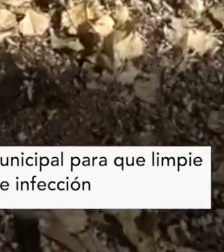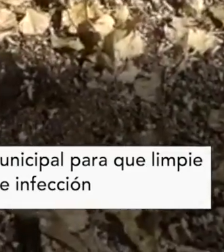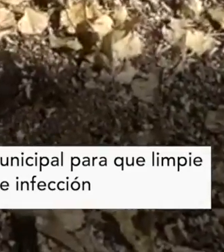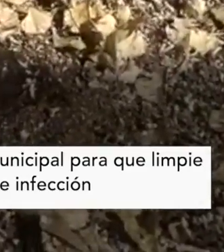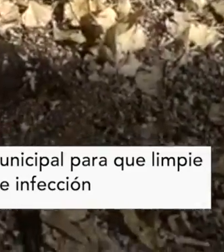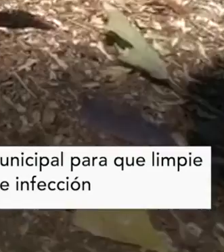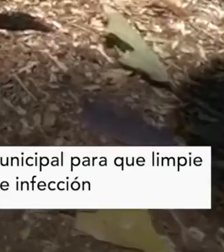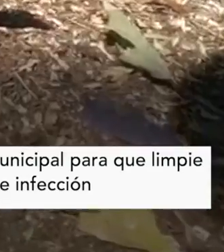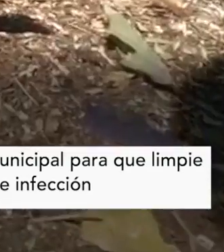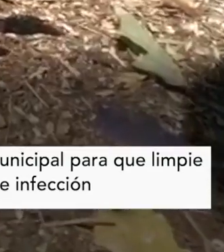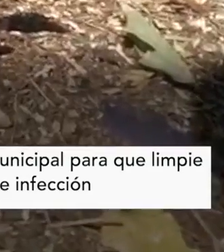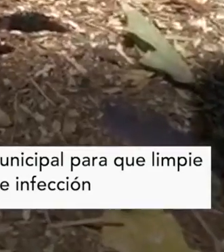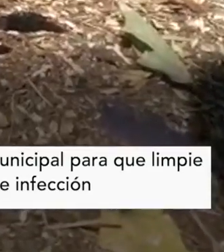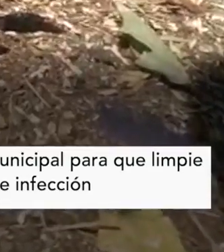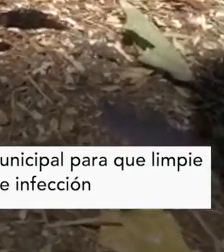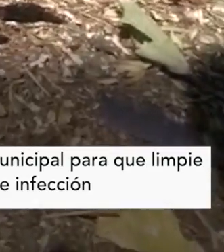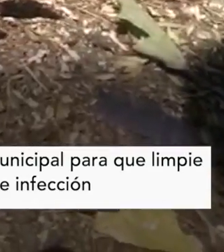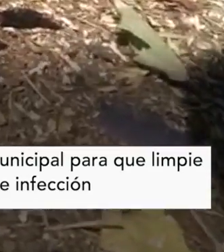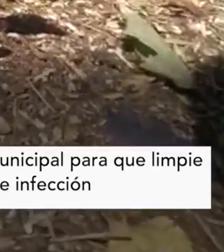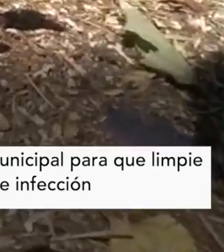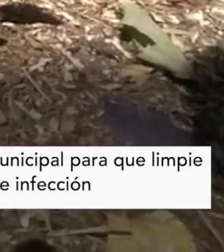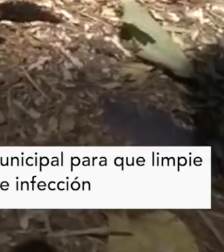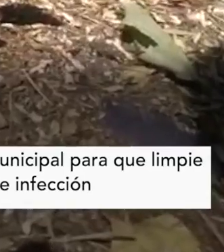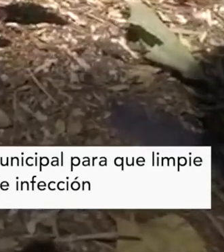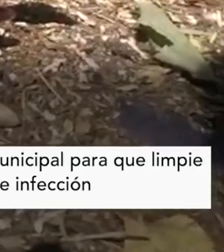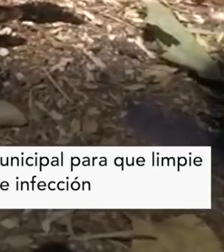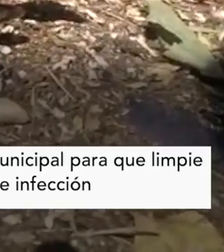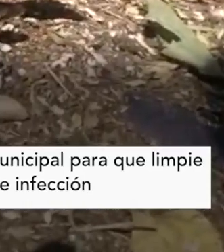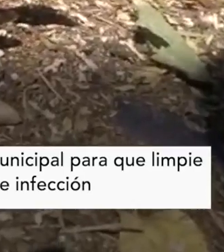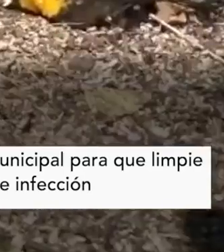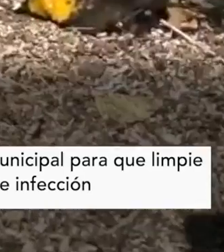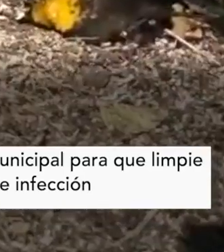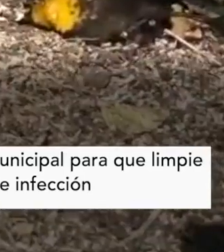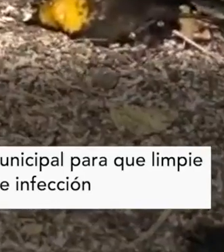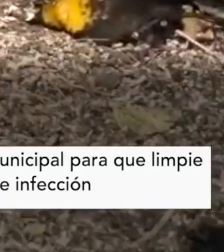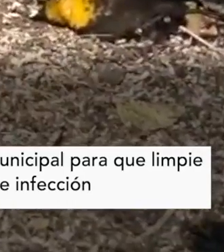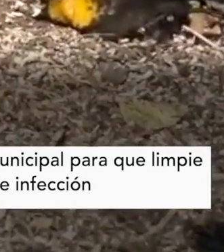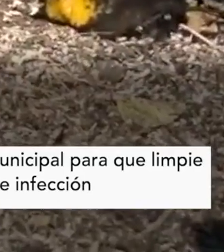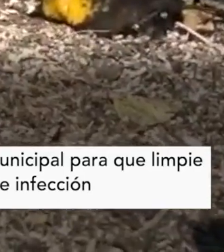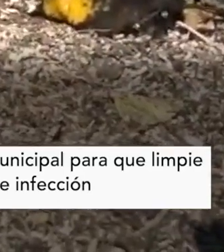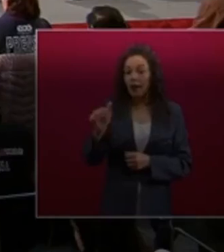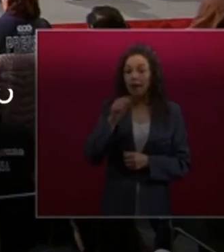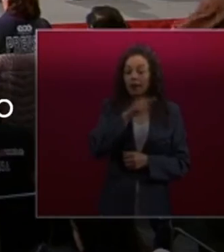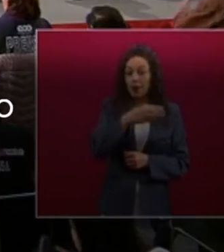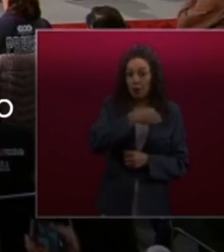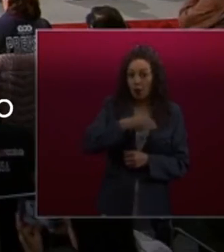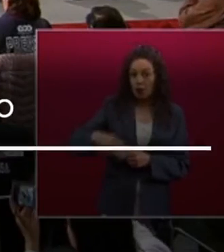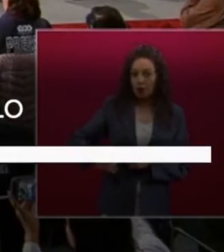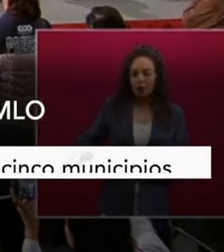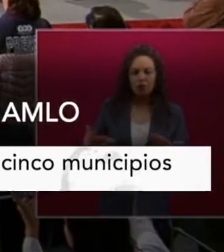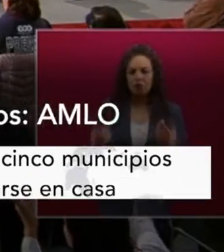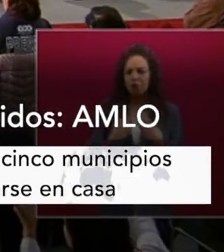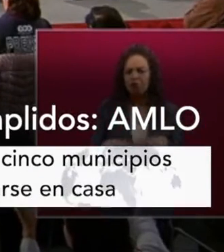de infección importante en el área. Los colonos señalan que ya han reportado el hecho al 911, pero el problema persiste. San Luis de la Paz